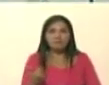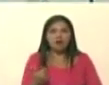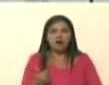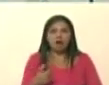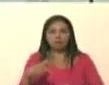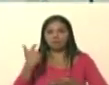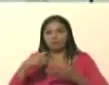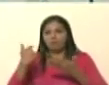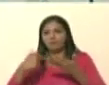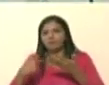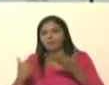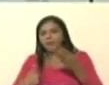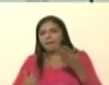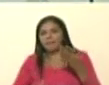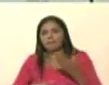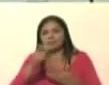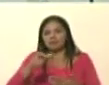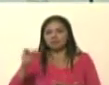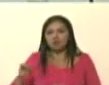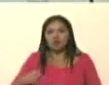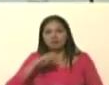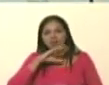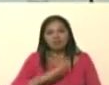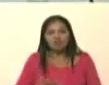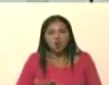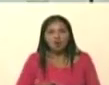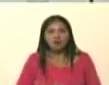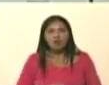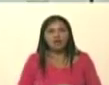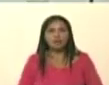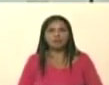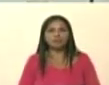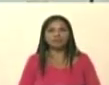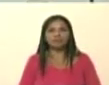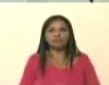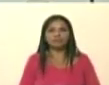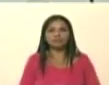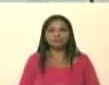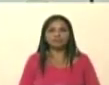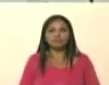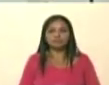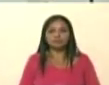pividal francisco larrazábal felipe larrazábal